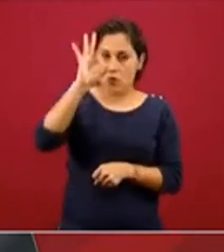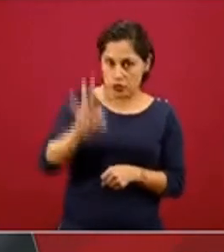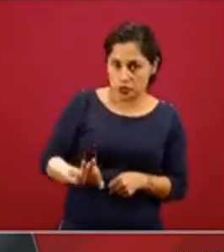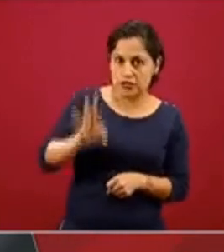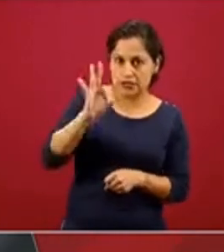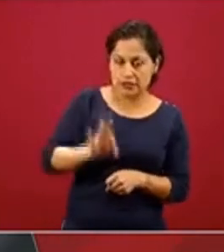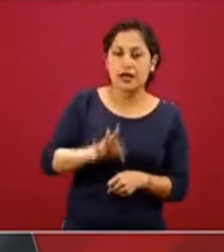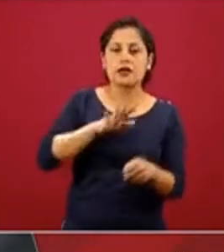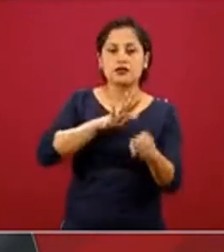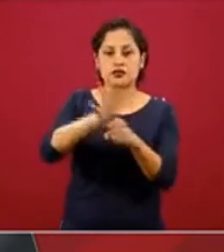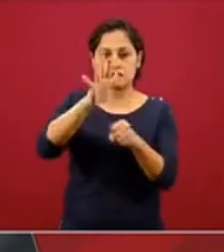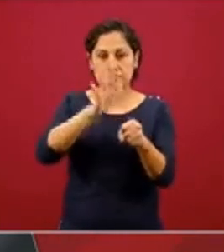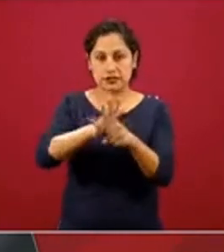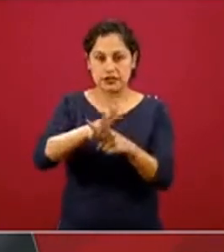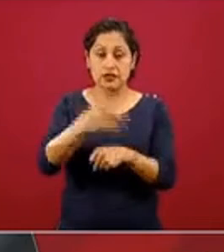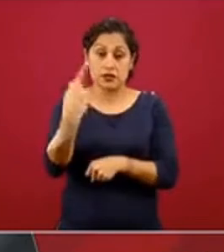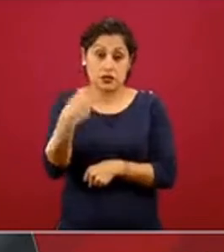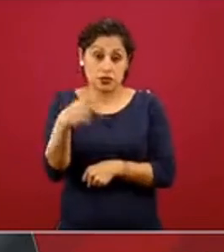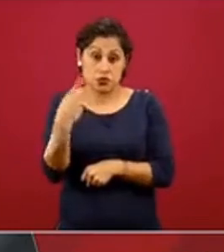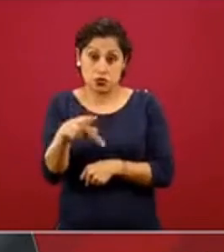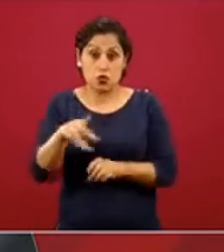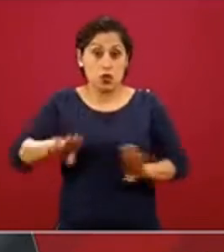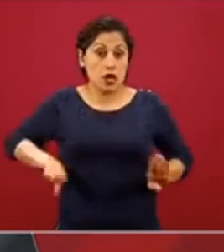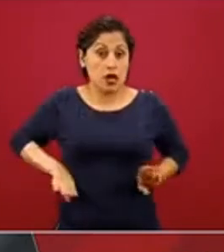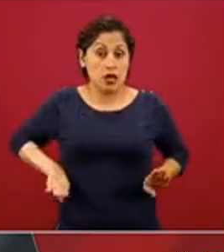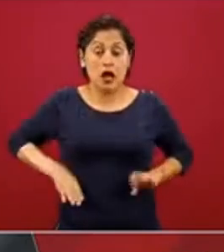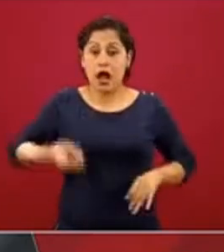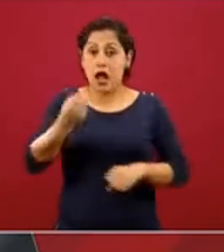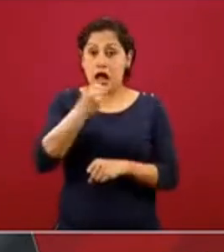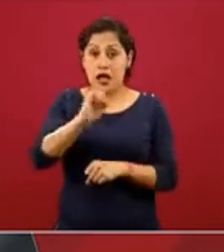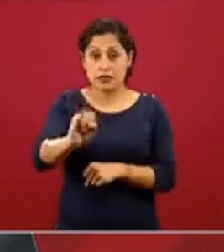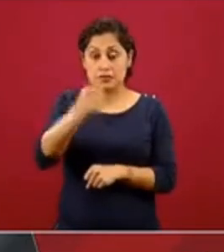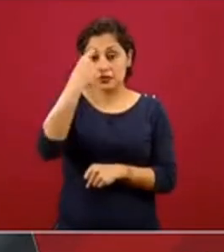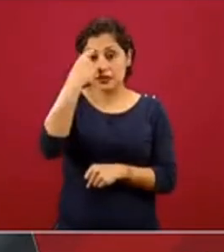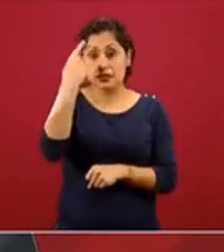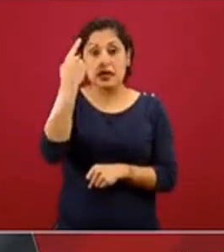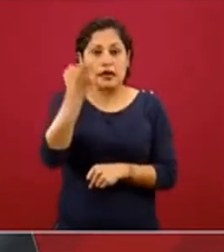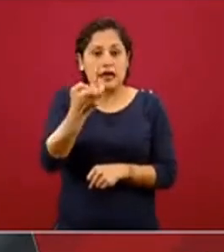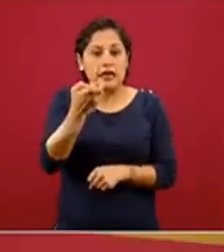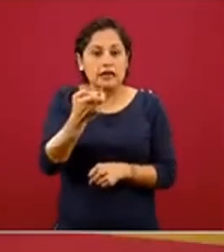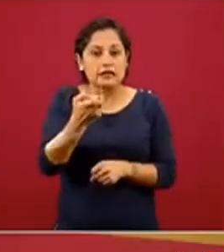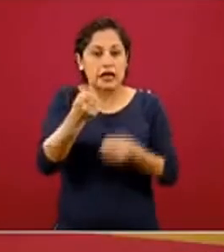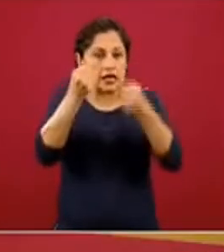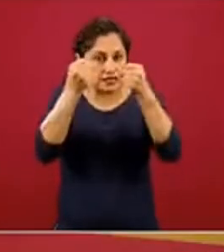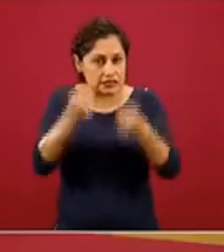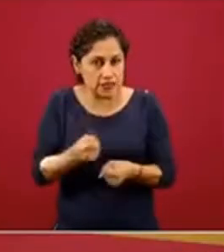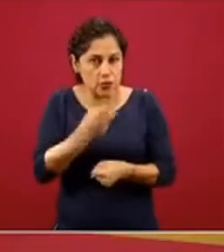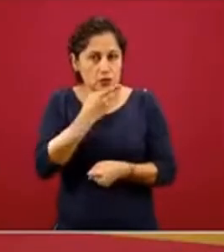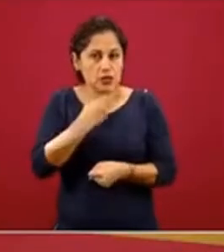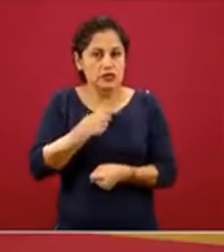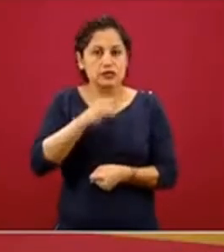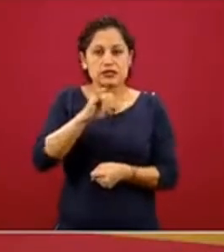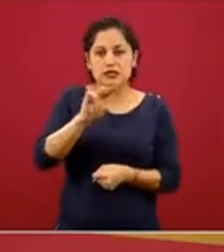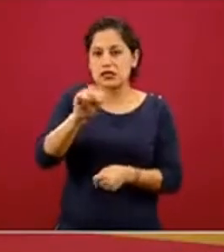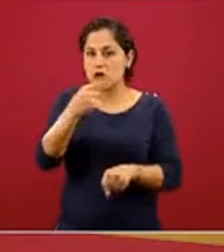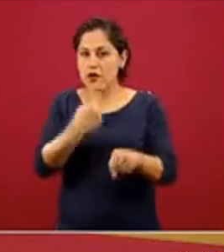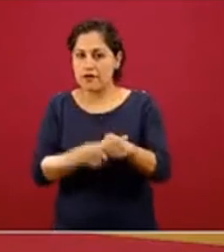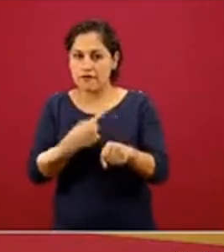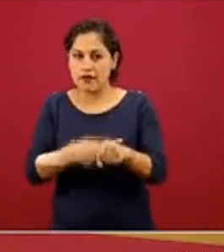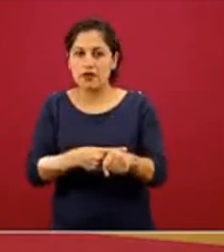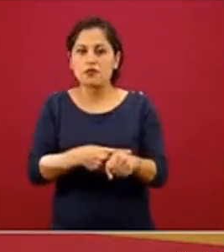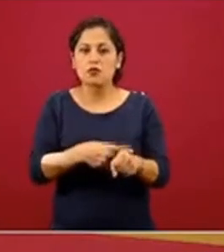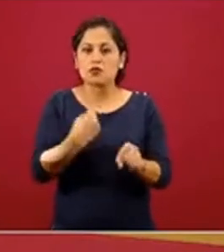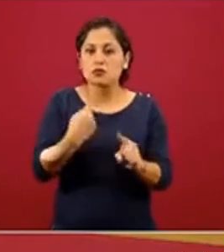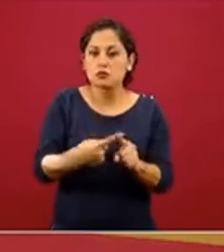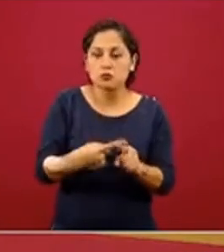fundamentales de las pruebas diagnósticas para poder distinguir con certeza verdaderamente quienes realmente